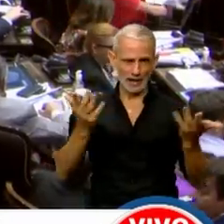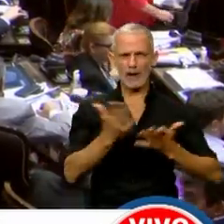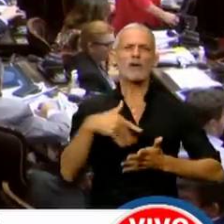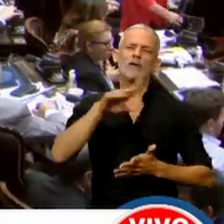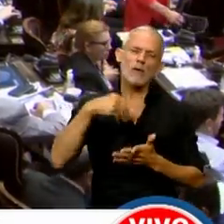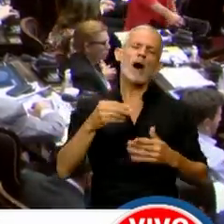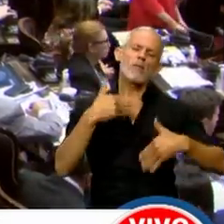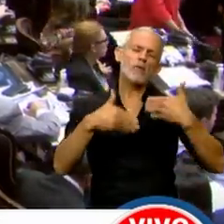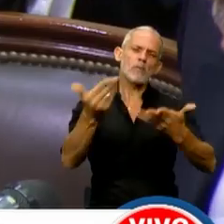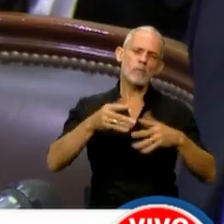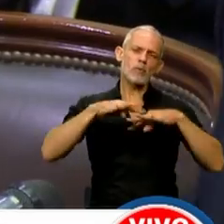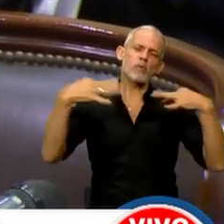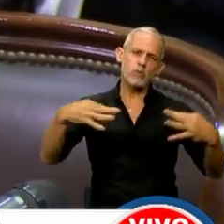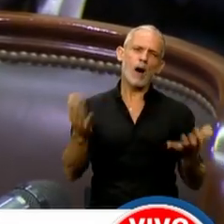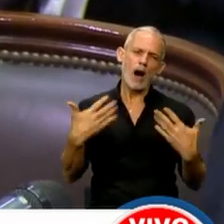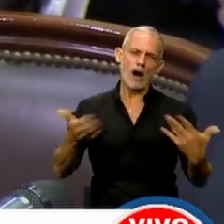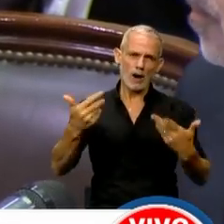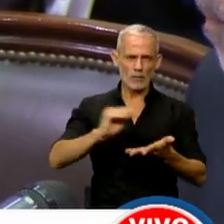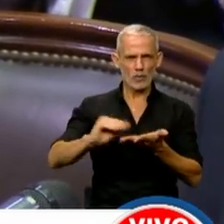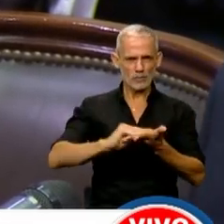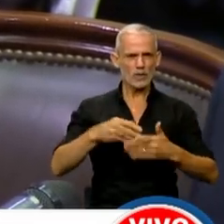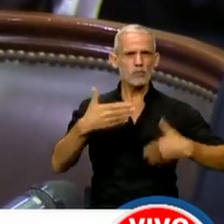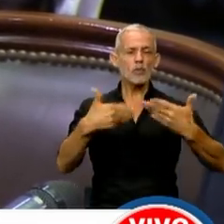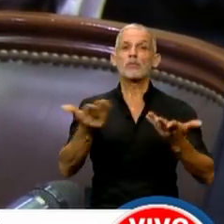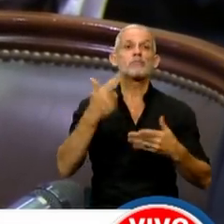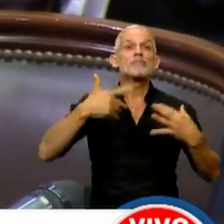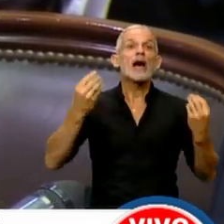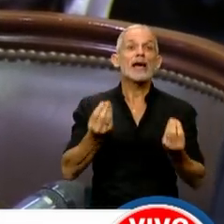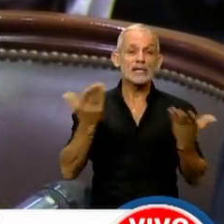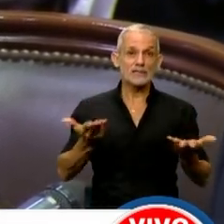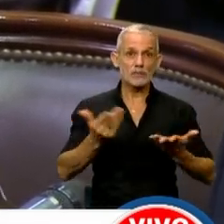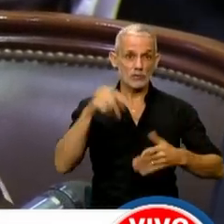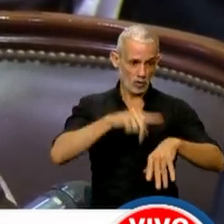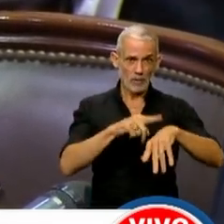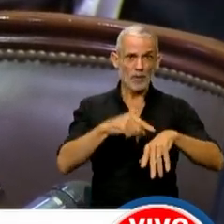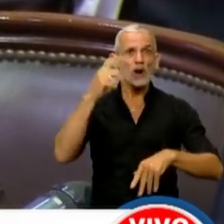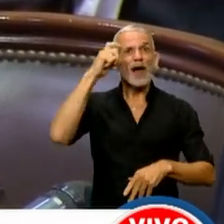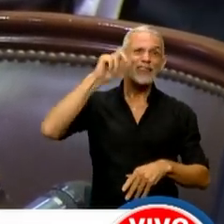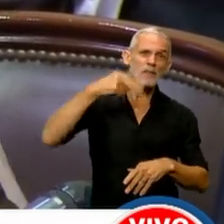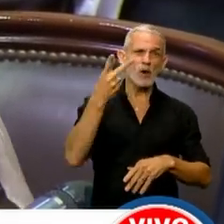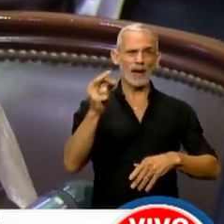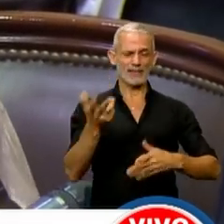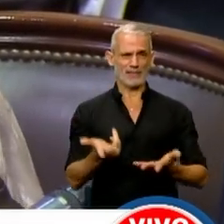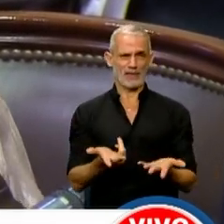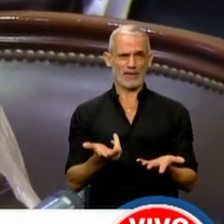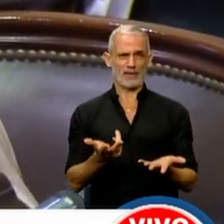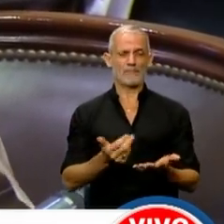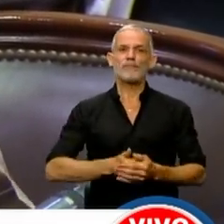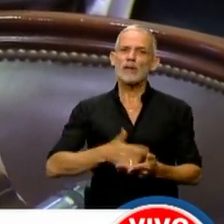pongamos en marcha la cámara muchachos y definamos son las diez menos veinte